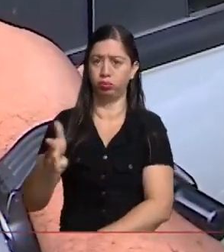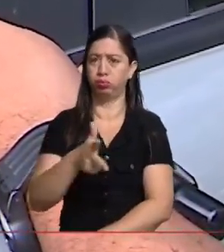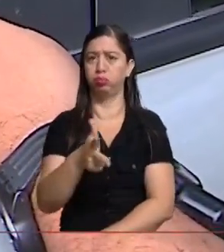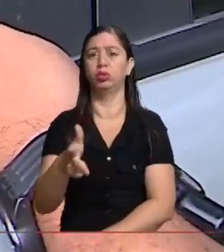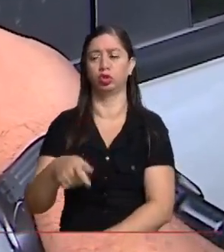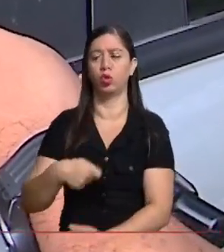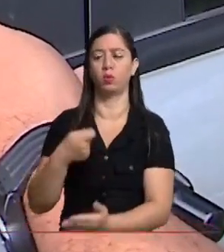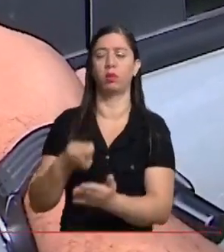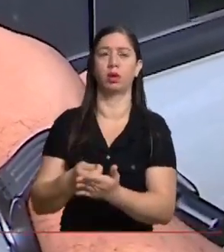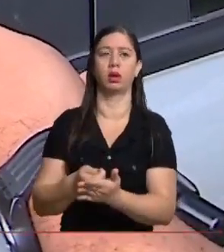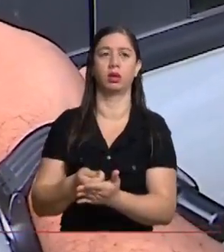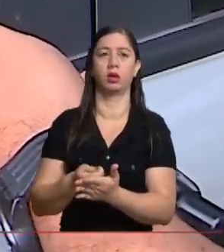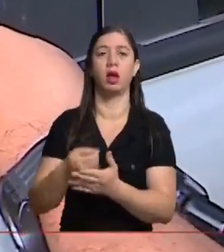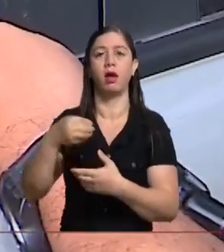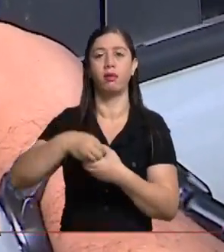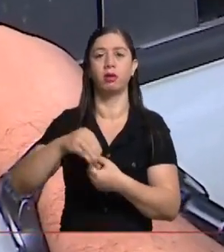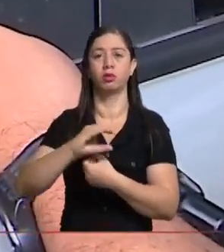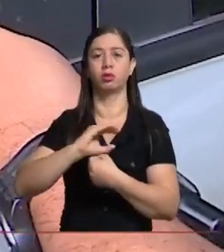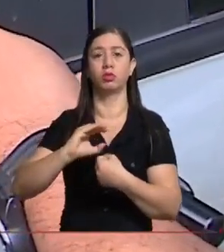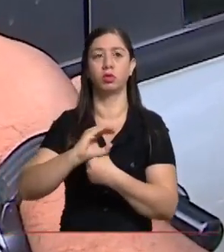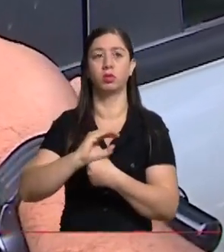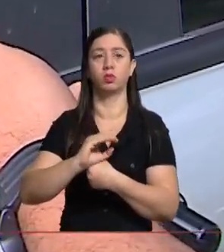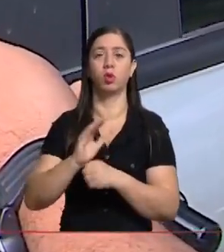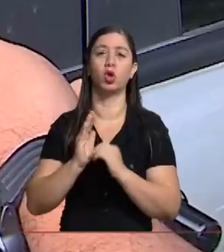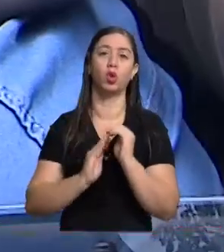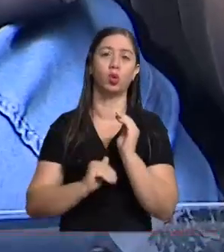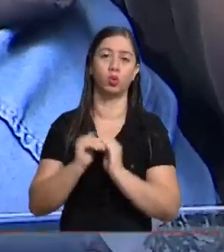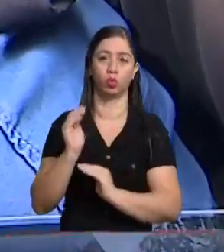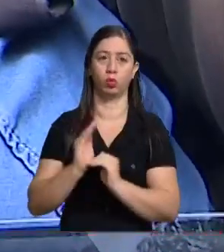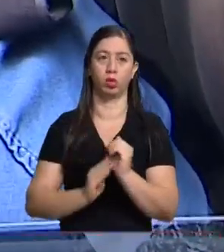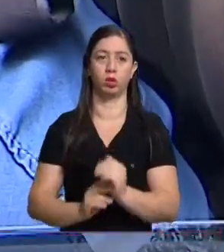yo los pagaría, porque por la comodidad.